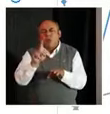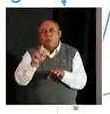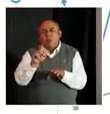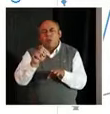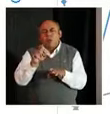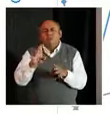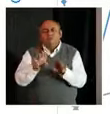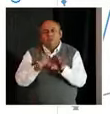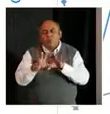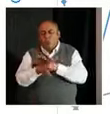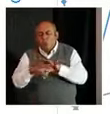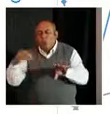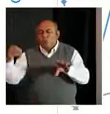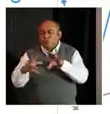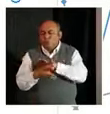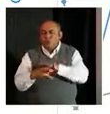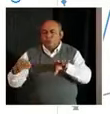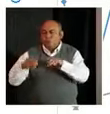principales fuentes.